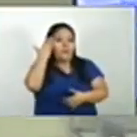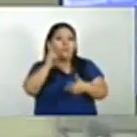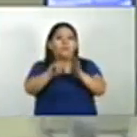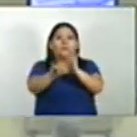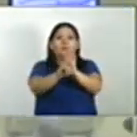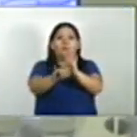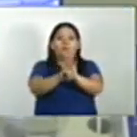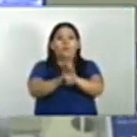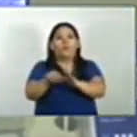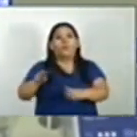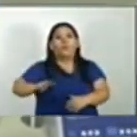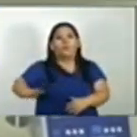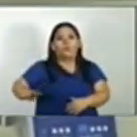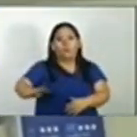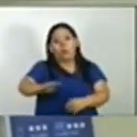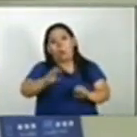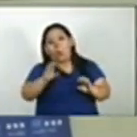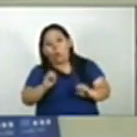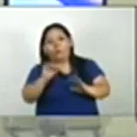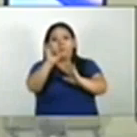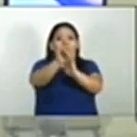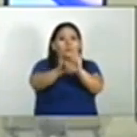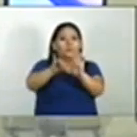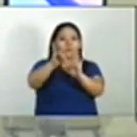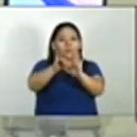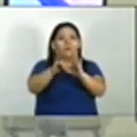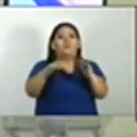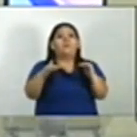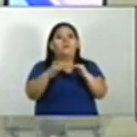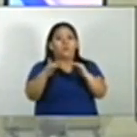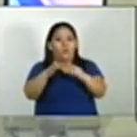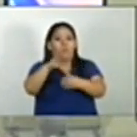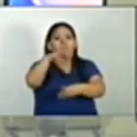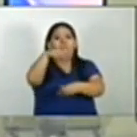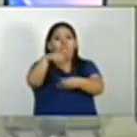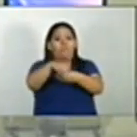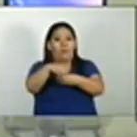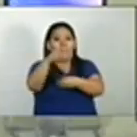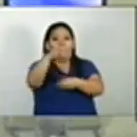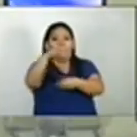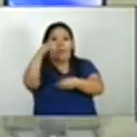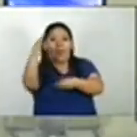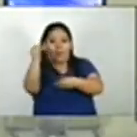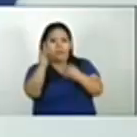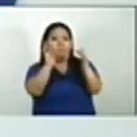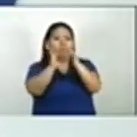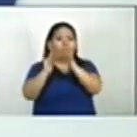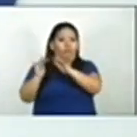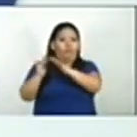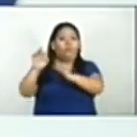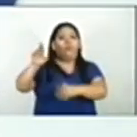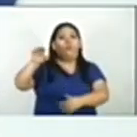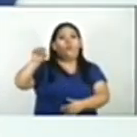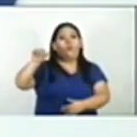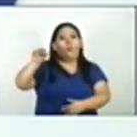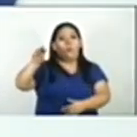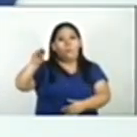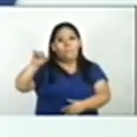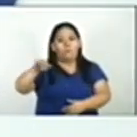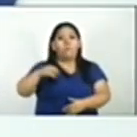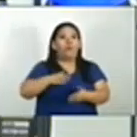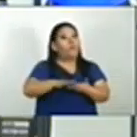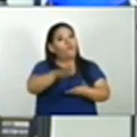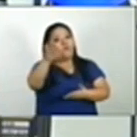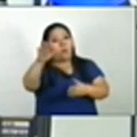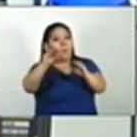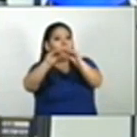Instagram, Waze y YouTube. Además, informaron que se han incluido más países en el beneficio de roaming que permite navegar fuera de El Salvador